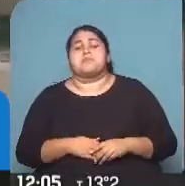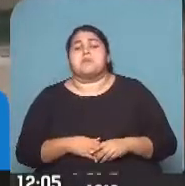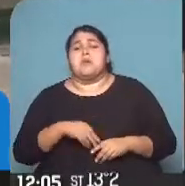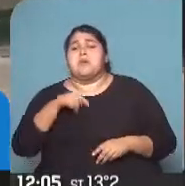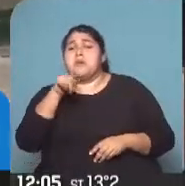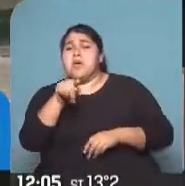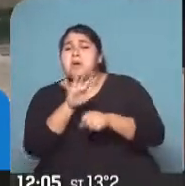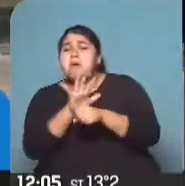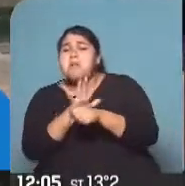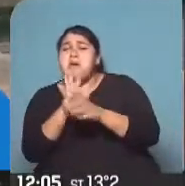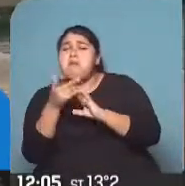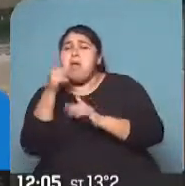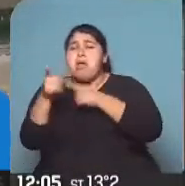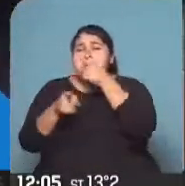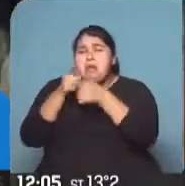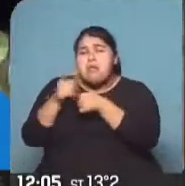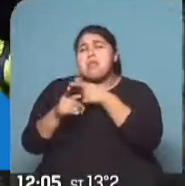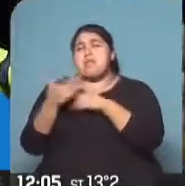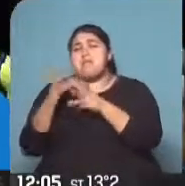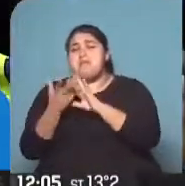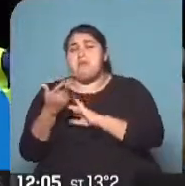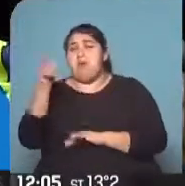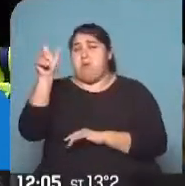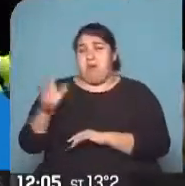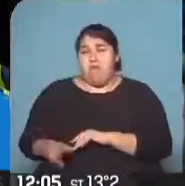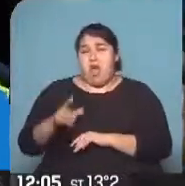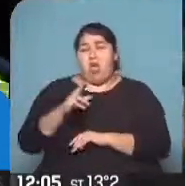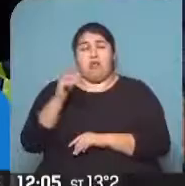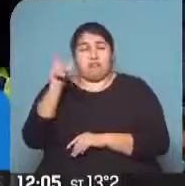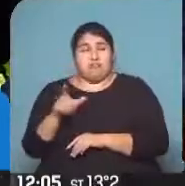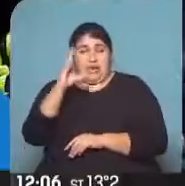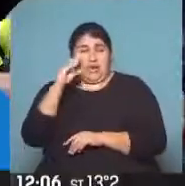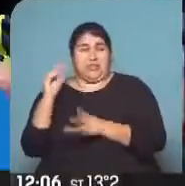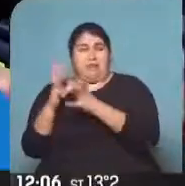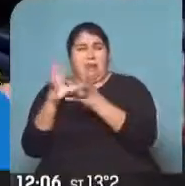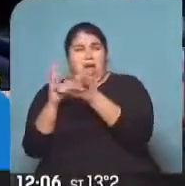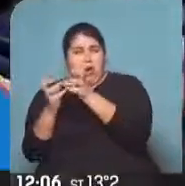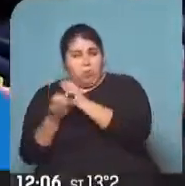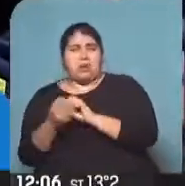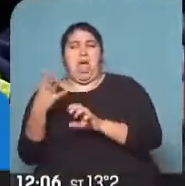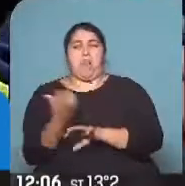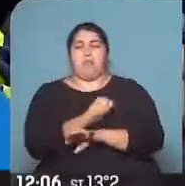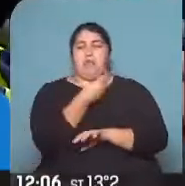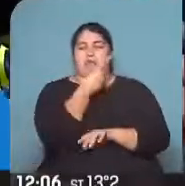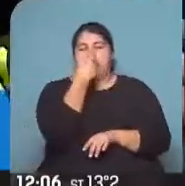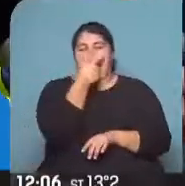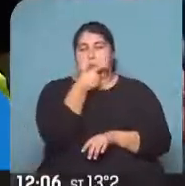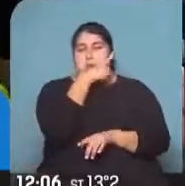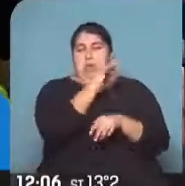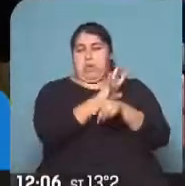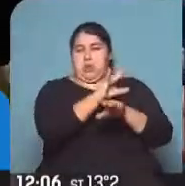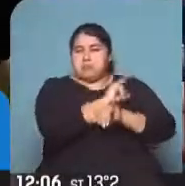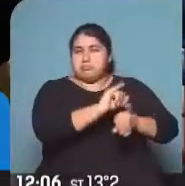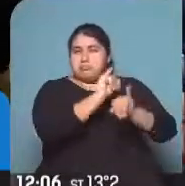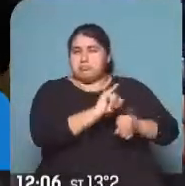tratando de demonizar la figura de Cristina Fernández de Kirchner y aprovechar la campaña electoral para tratar el gobierno